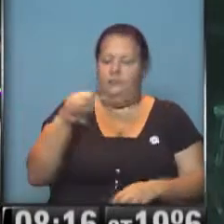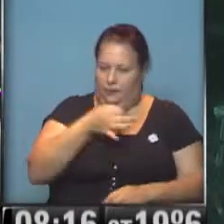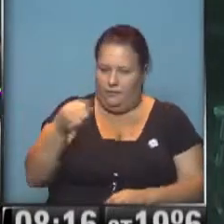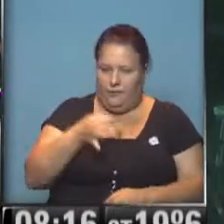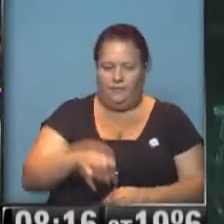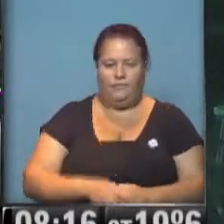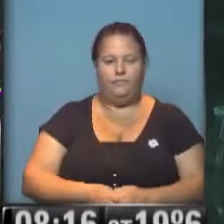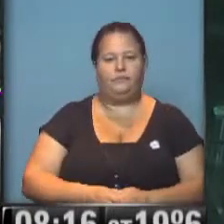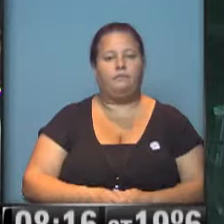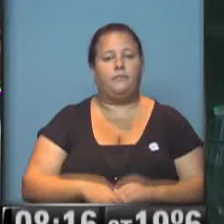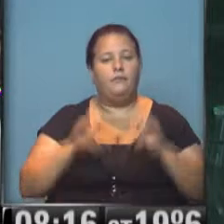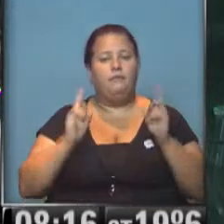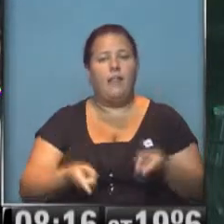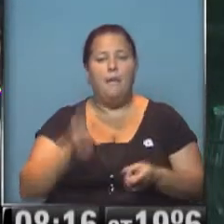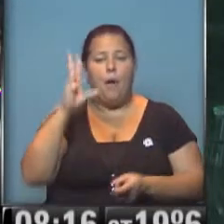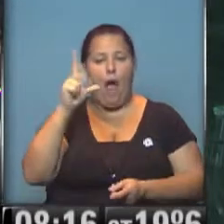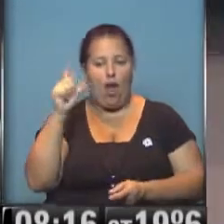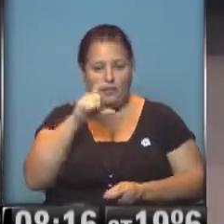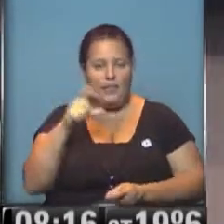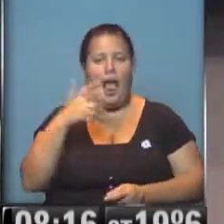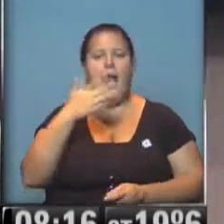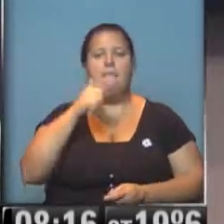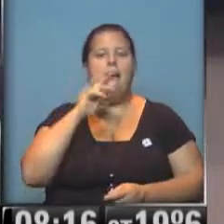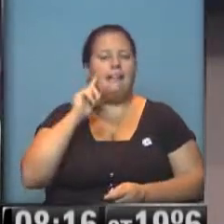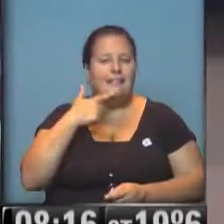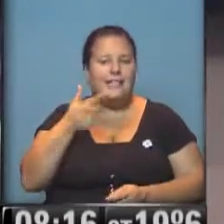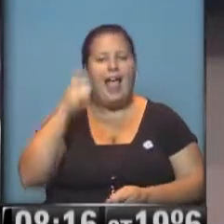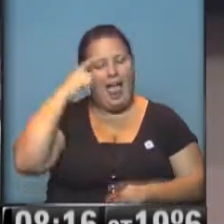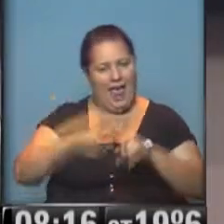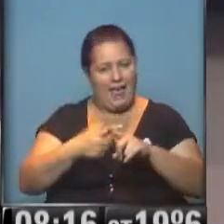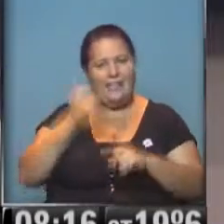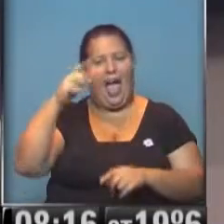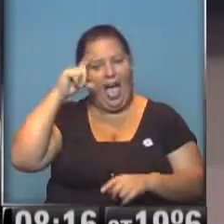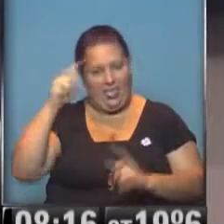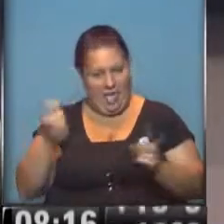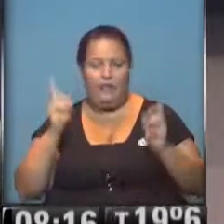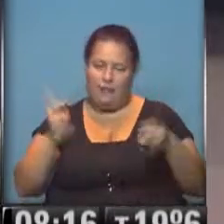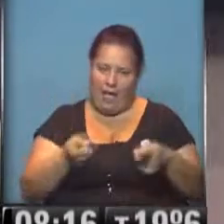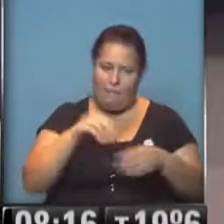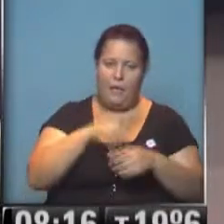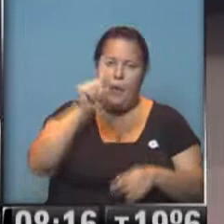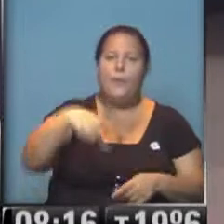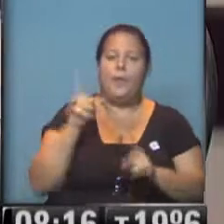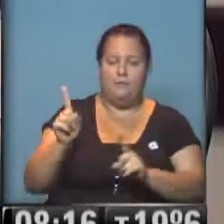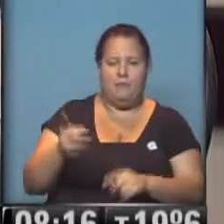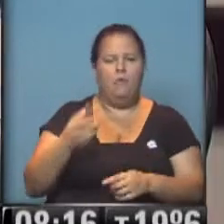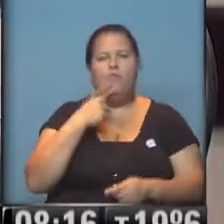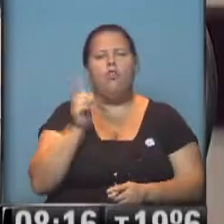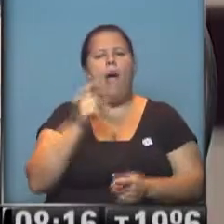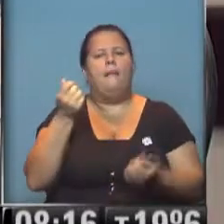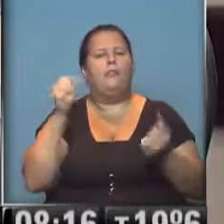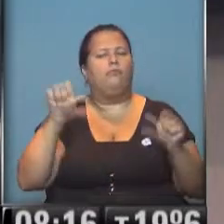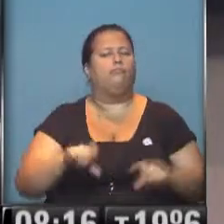el cual inclusive por el banco central como matías kulfas o los ex titulares de área también surgió de ahí porque no se habla de